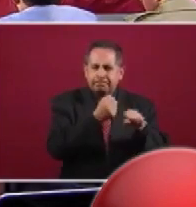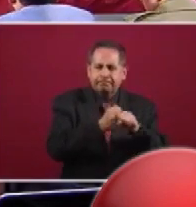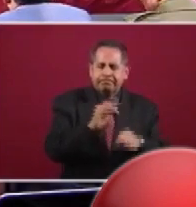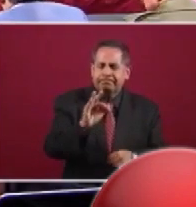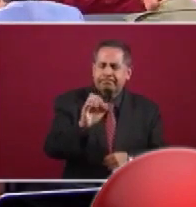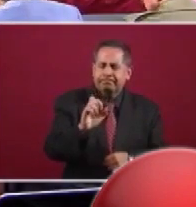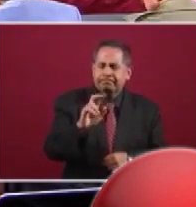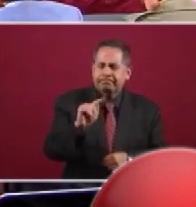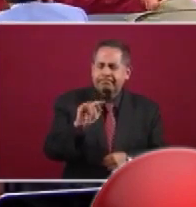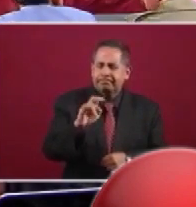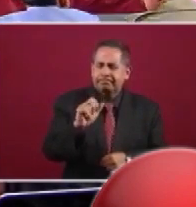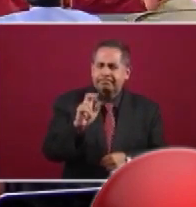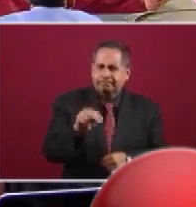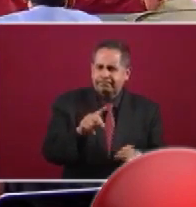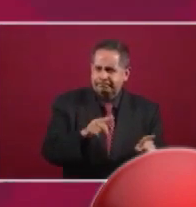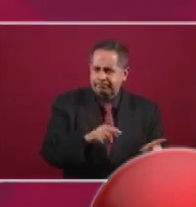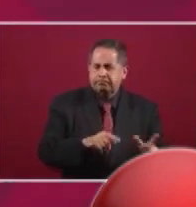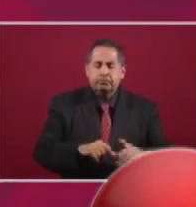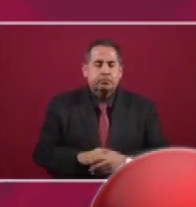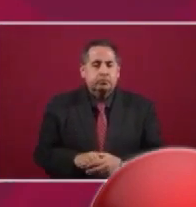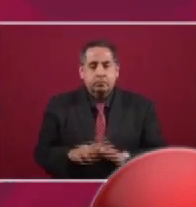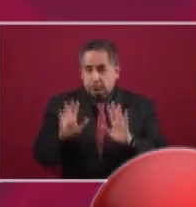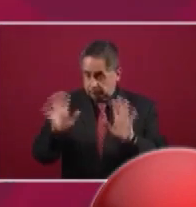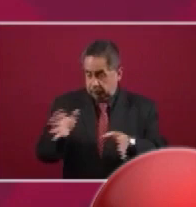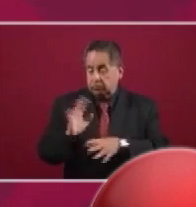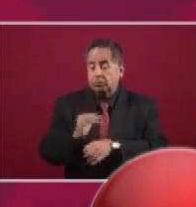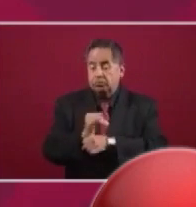haciendo una revisión